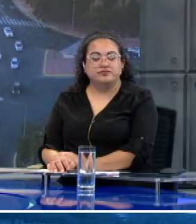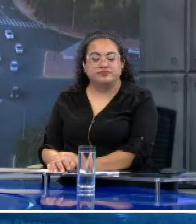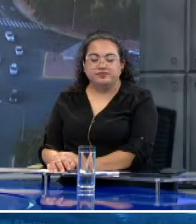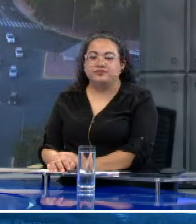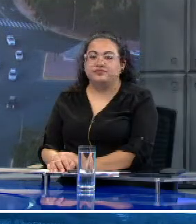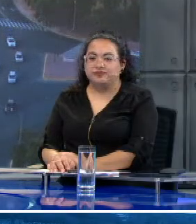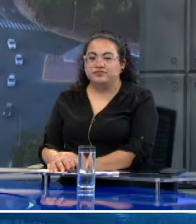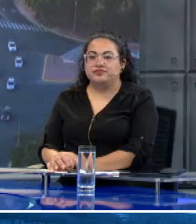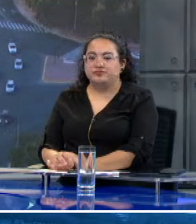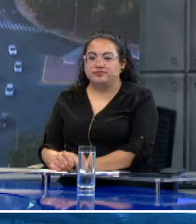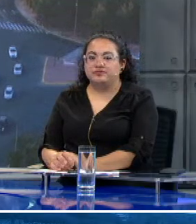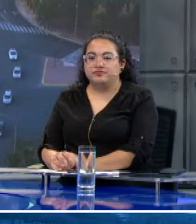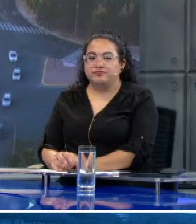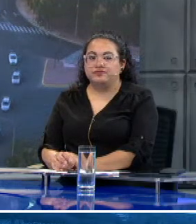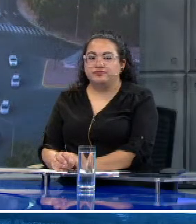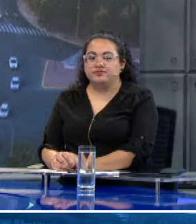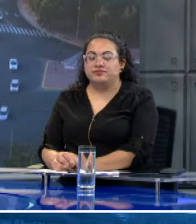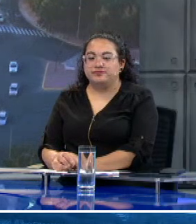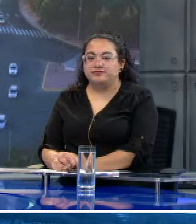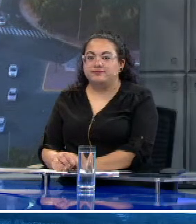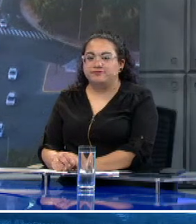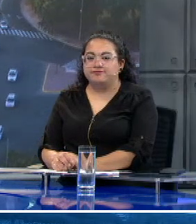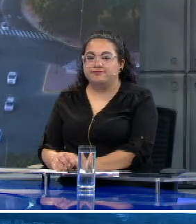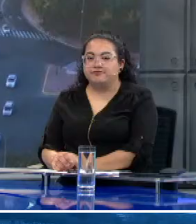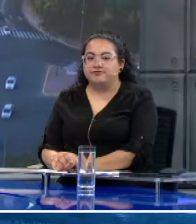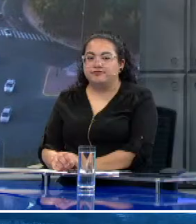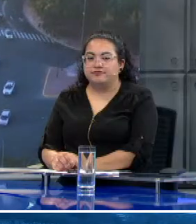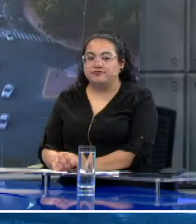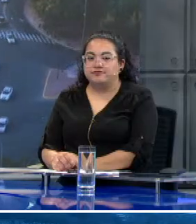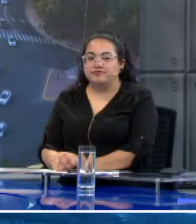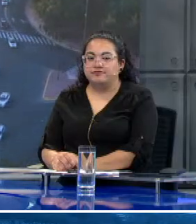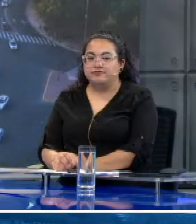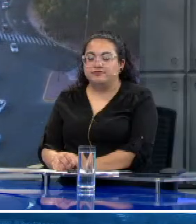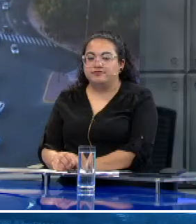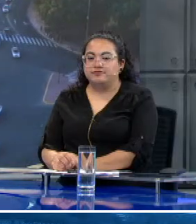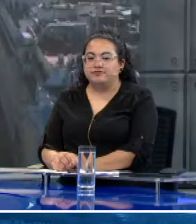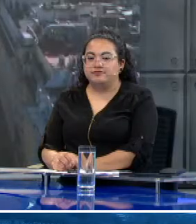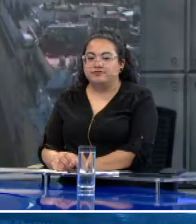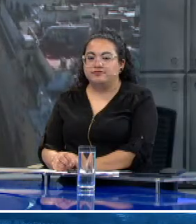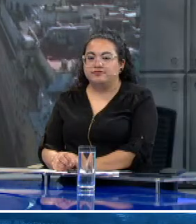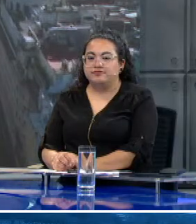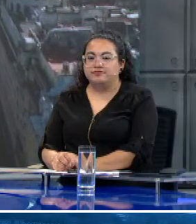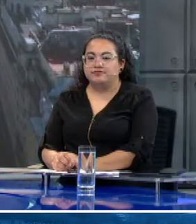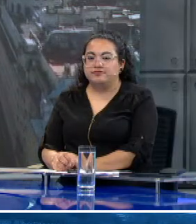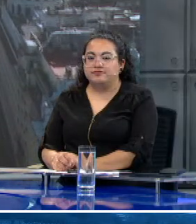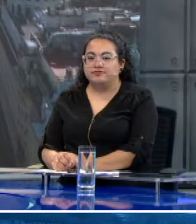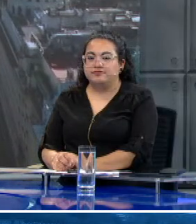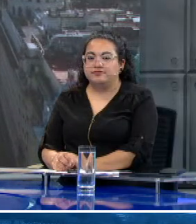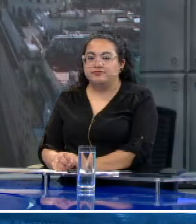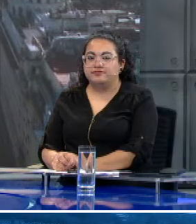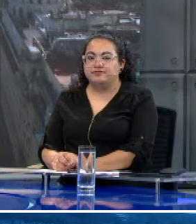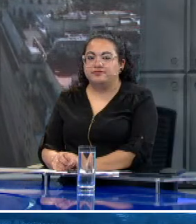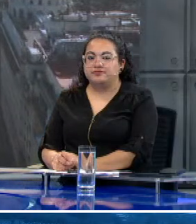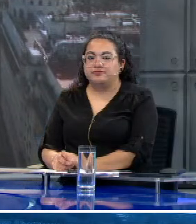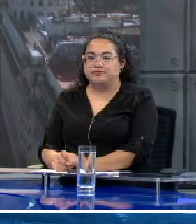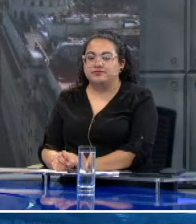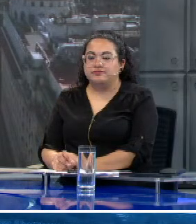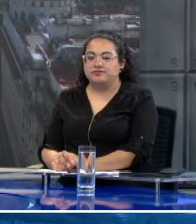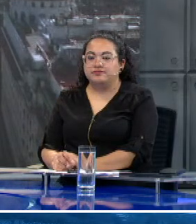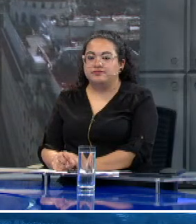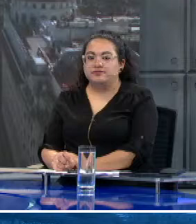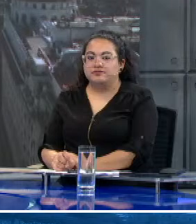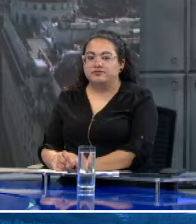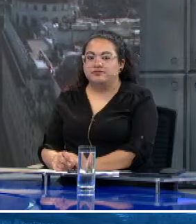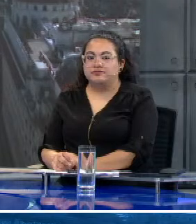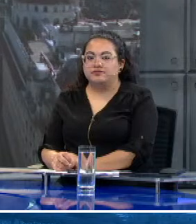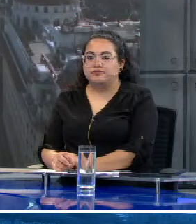la sencillez del Papa y la austeridad como una de las características que se escuchó repetidamente en